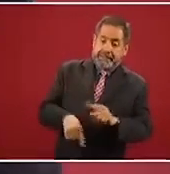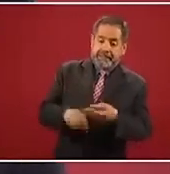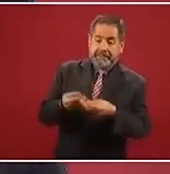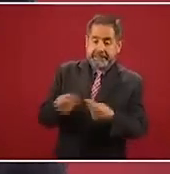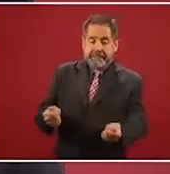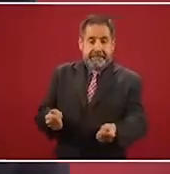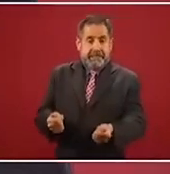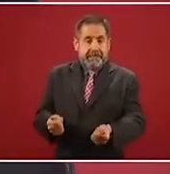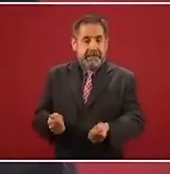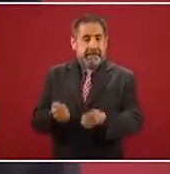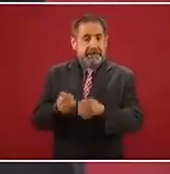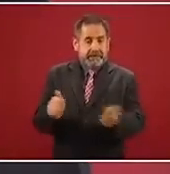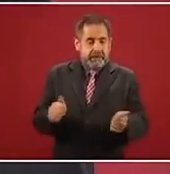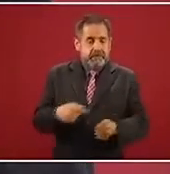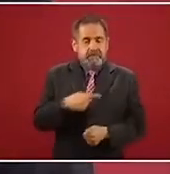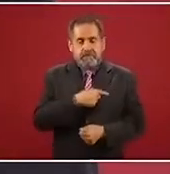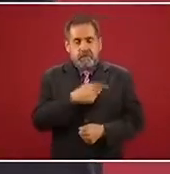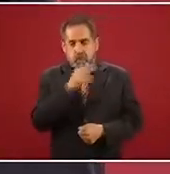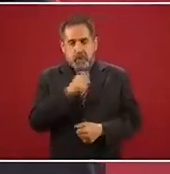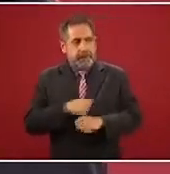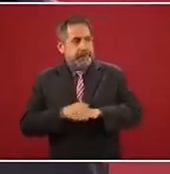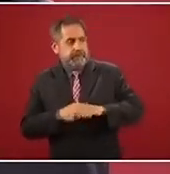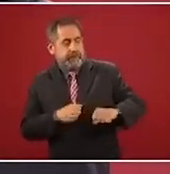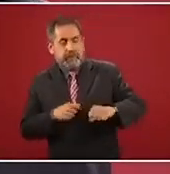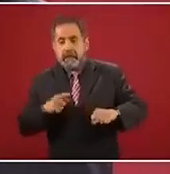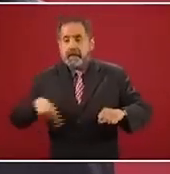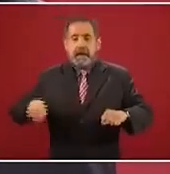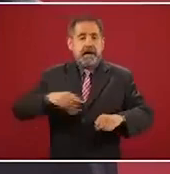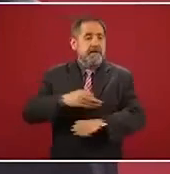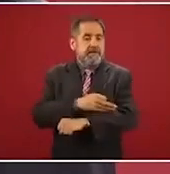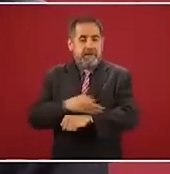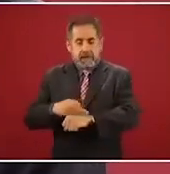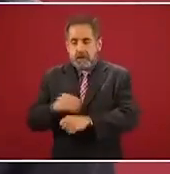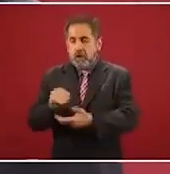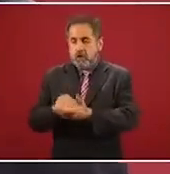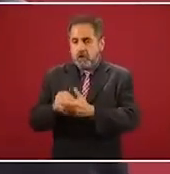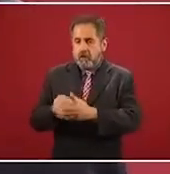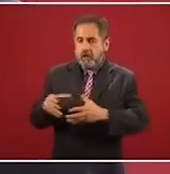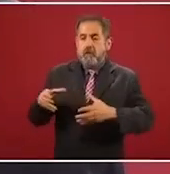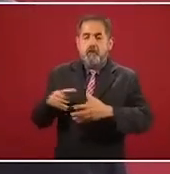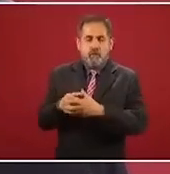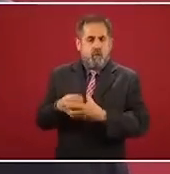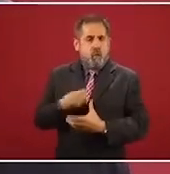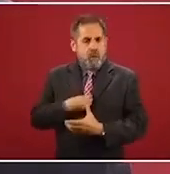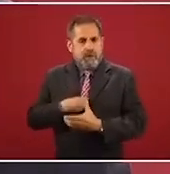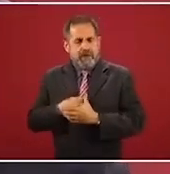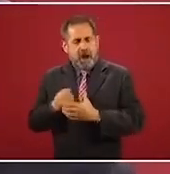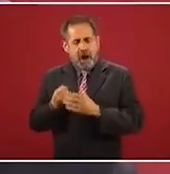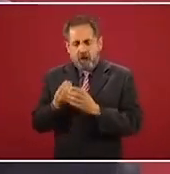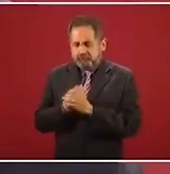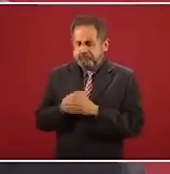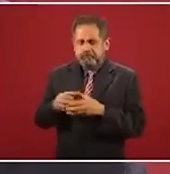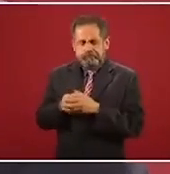desintegrar por completo a la familia, resistió la familia,